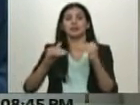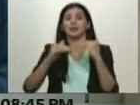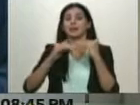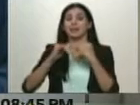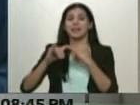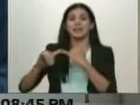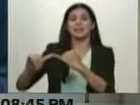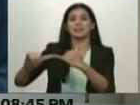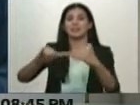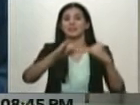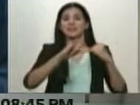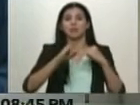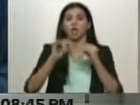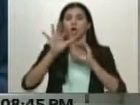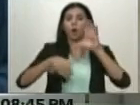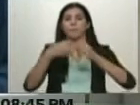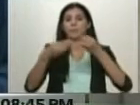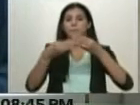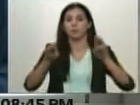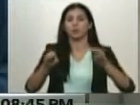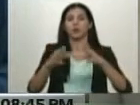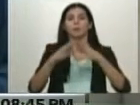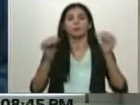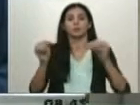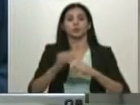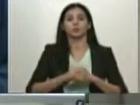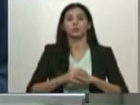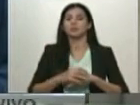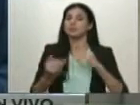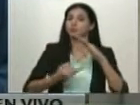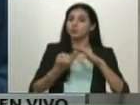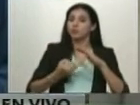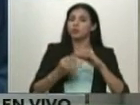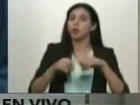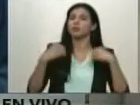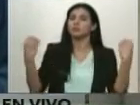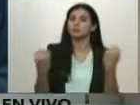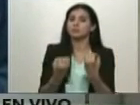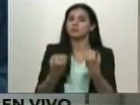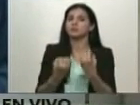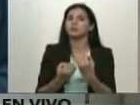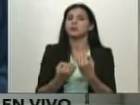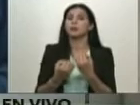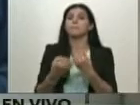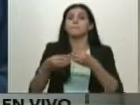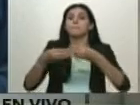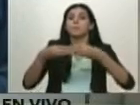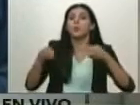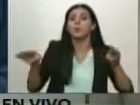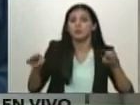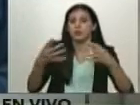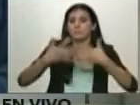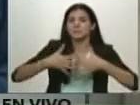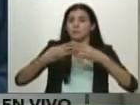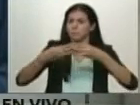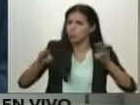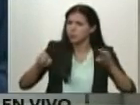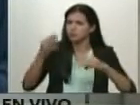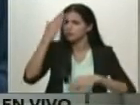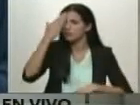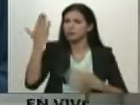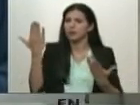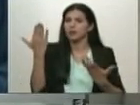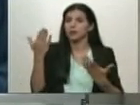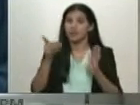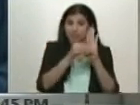de compras públicas para todos los órganos y entes de la administración pública para que